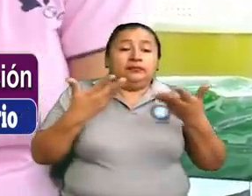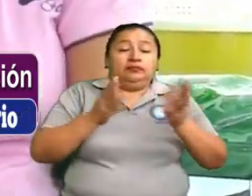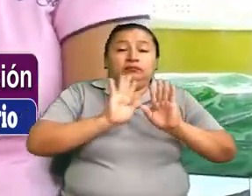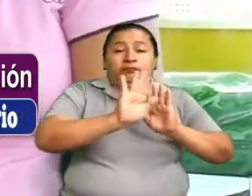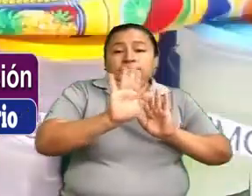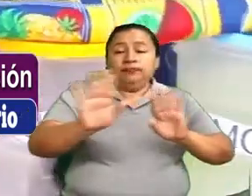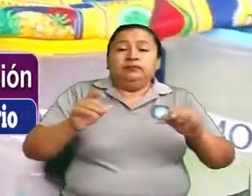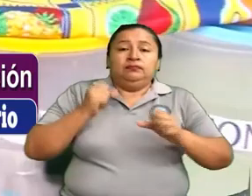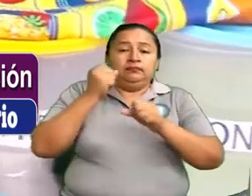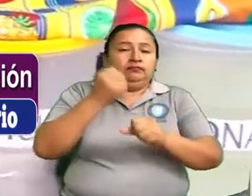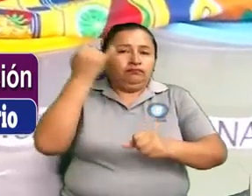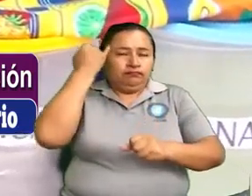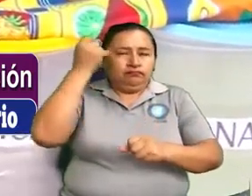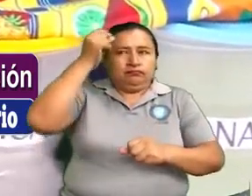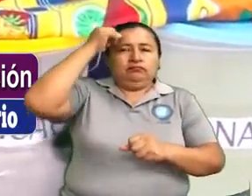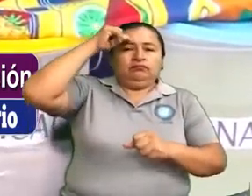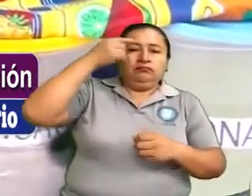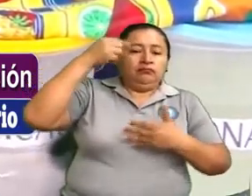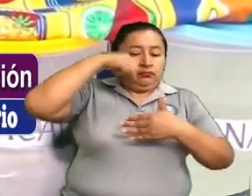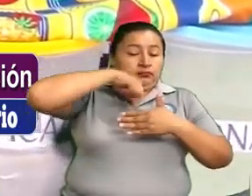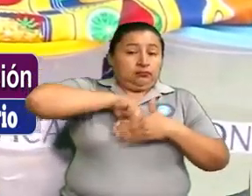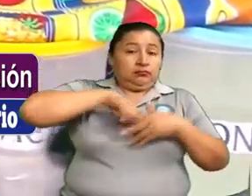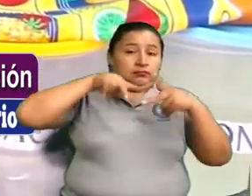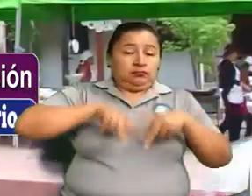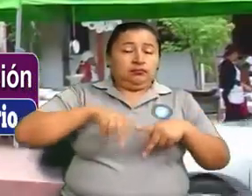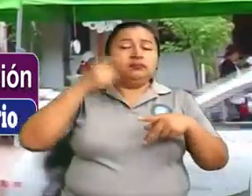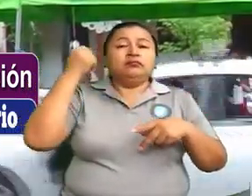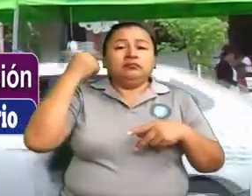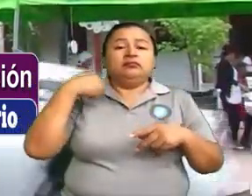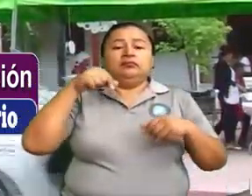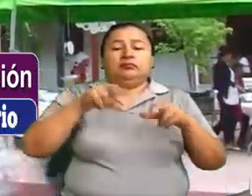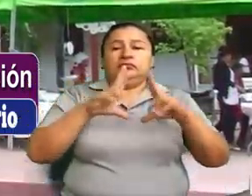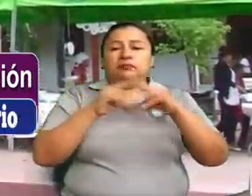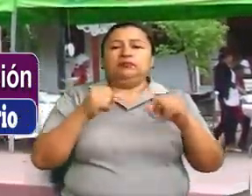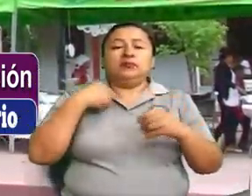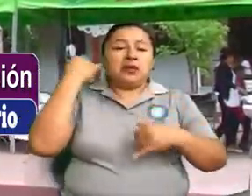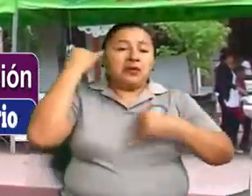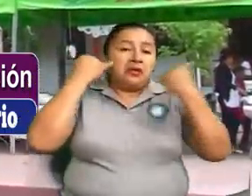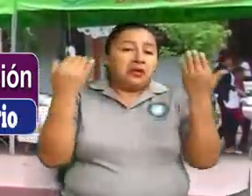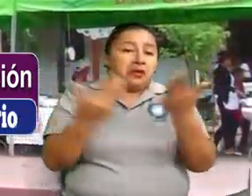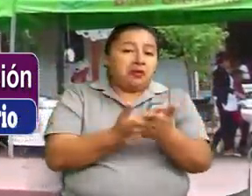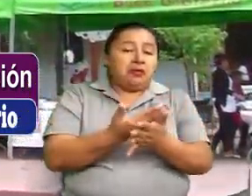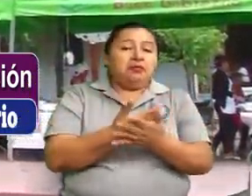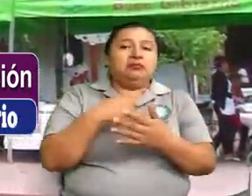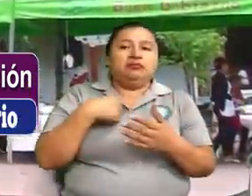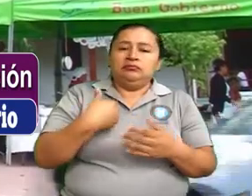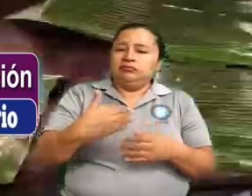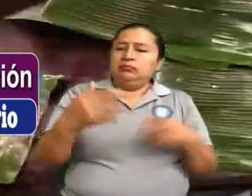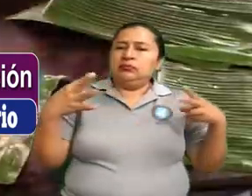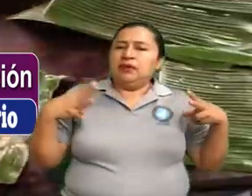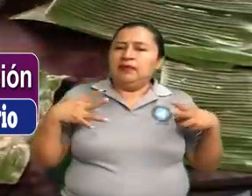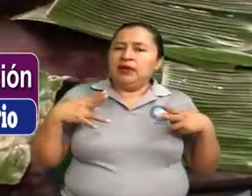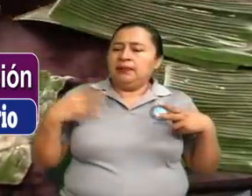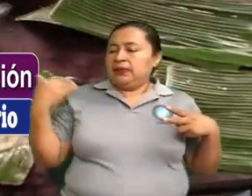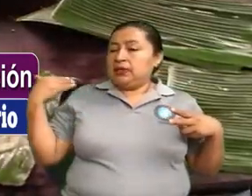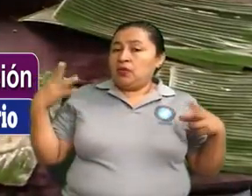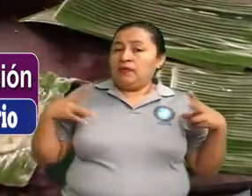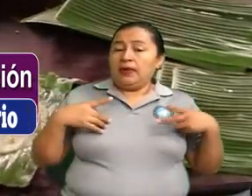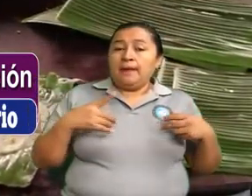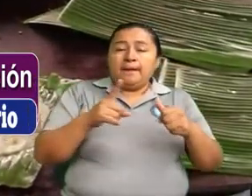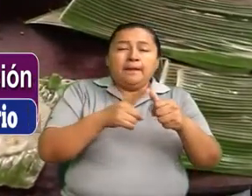los conceptos y de la interiorización de los conceptos hacia Nicaragua de la economía creativa. En abril se hizo el primer